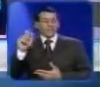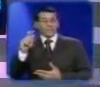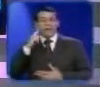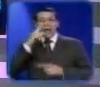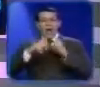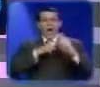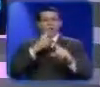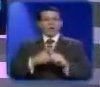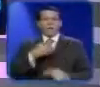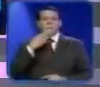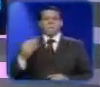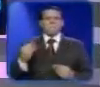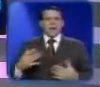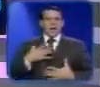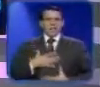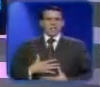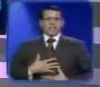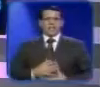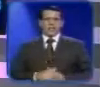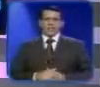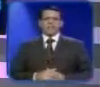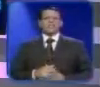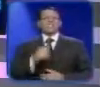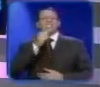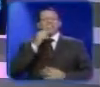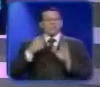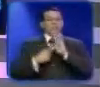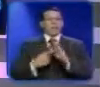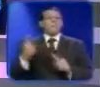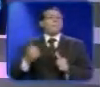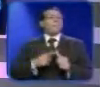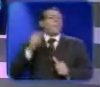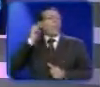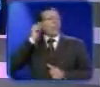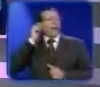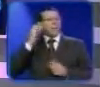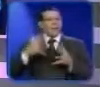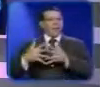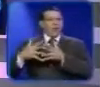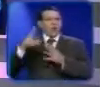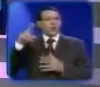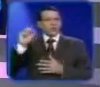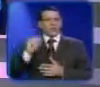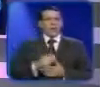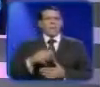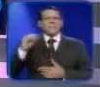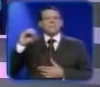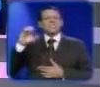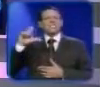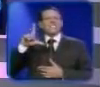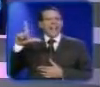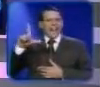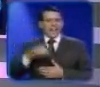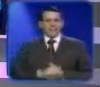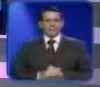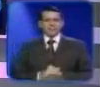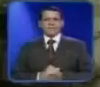de los mejores trajeados, entre los que destaca la primera dama estadounidense, mi tocaya, Michelle Obama, que igualada